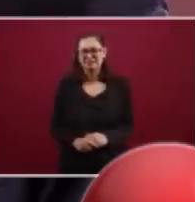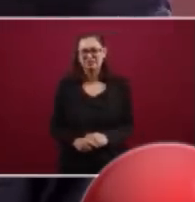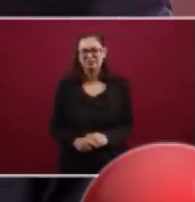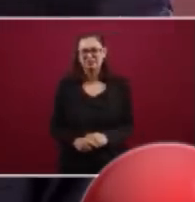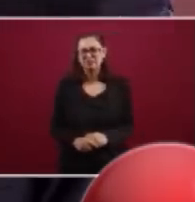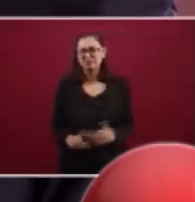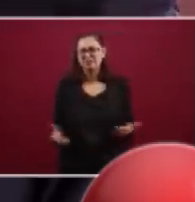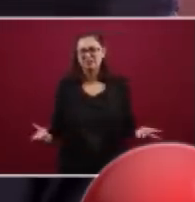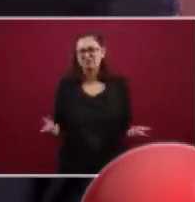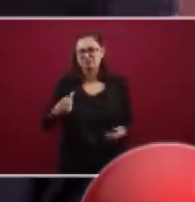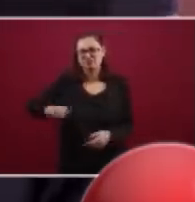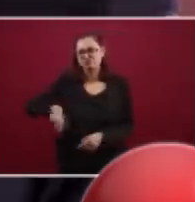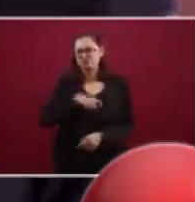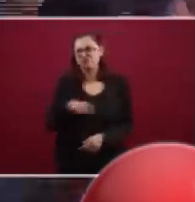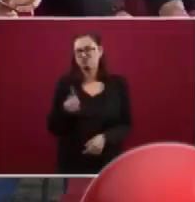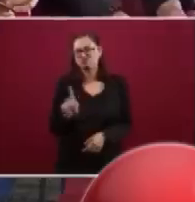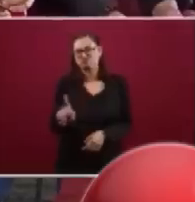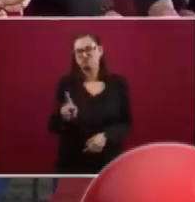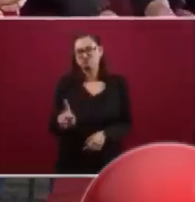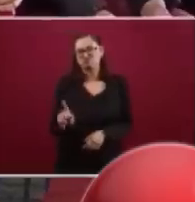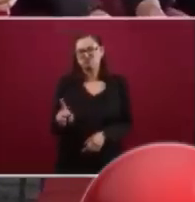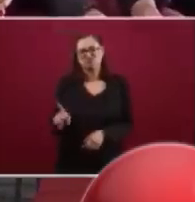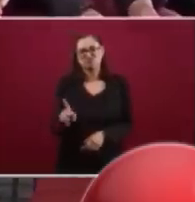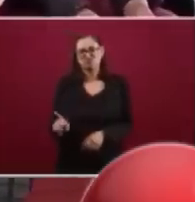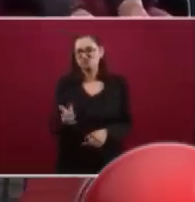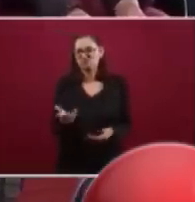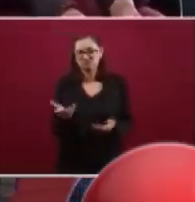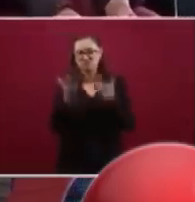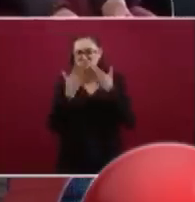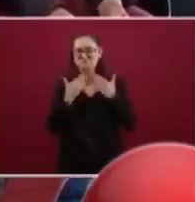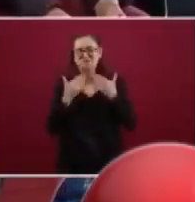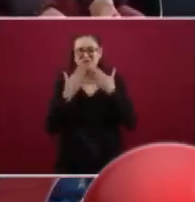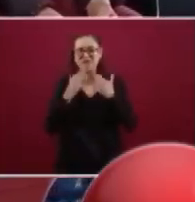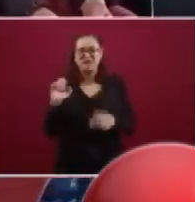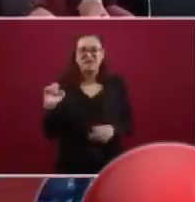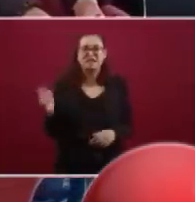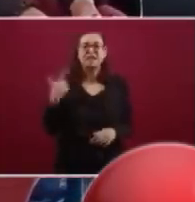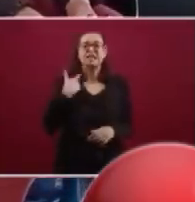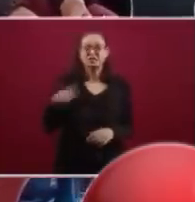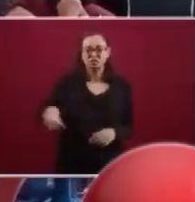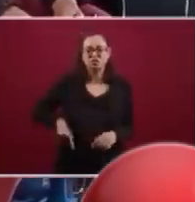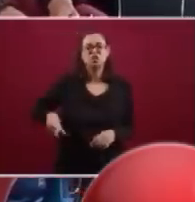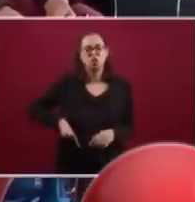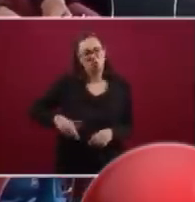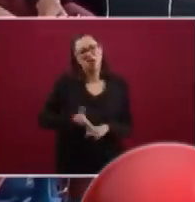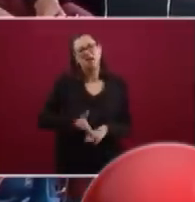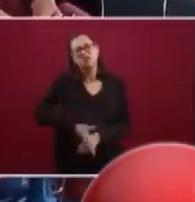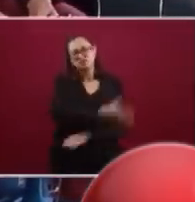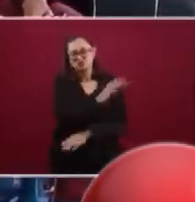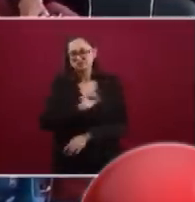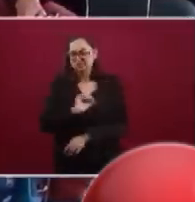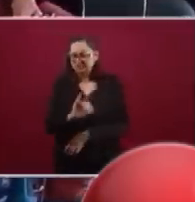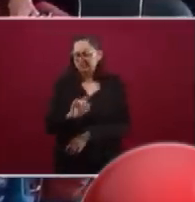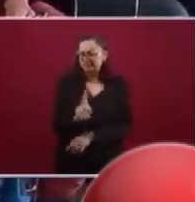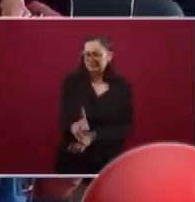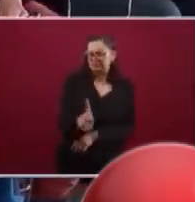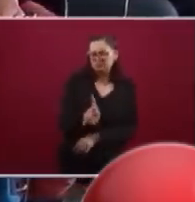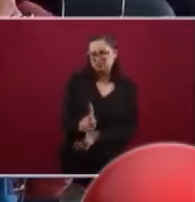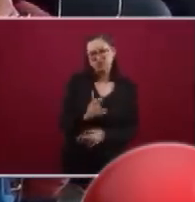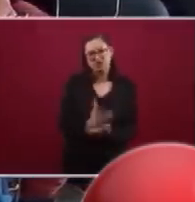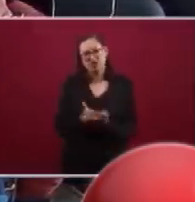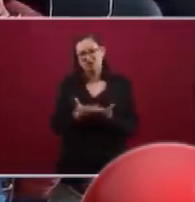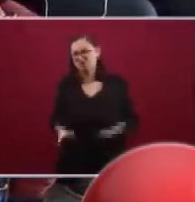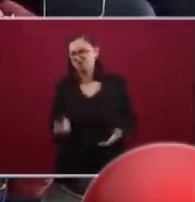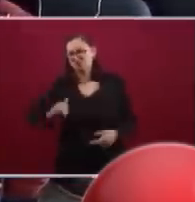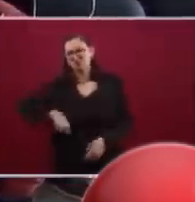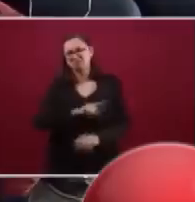nosotros no somos simuladores, no somos iguales a los que estaban antes, no